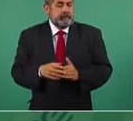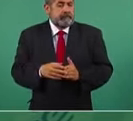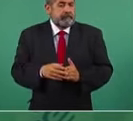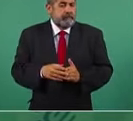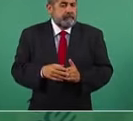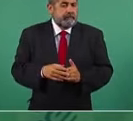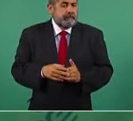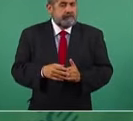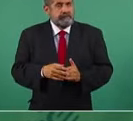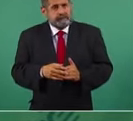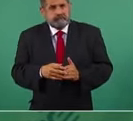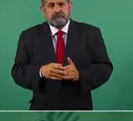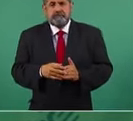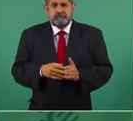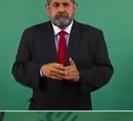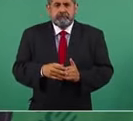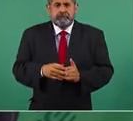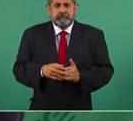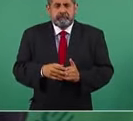estén